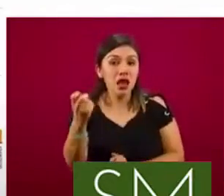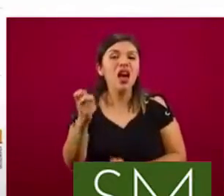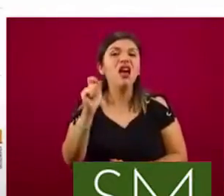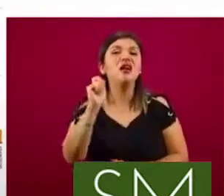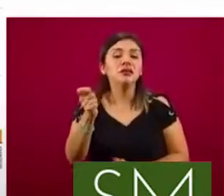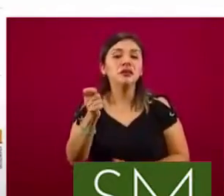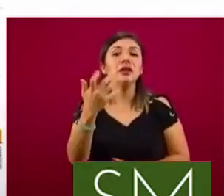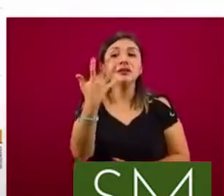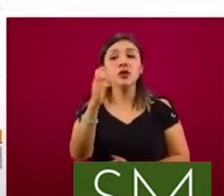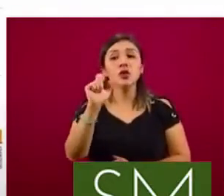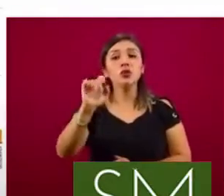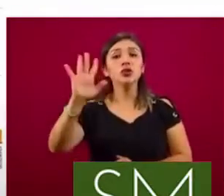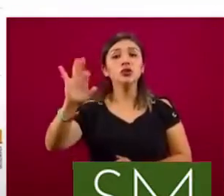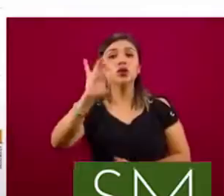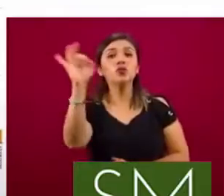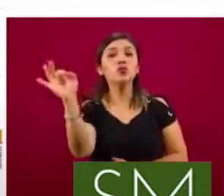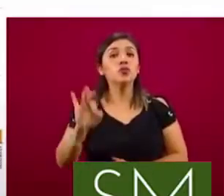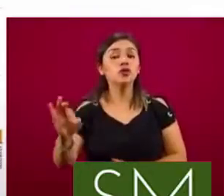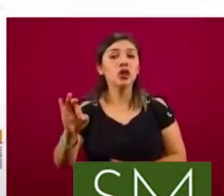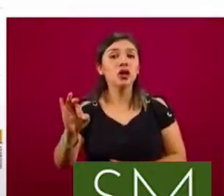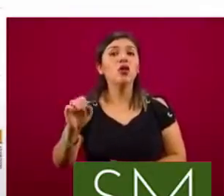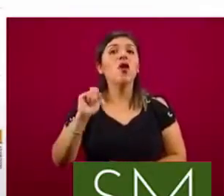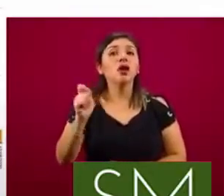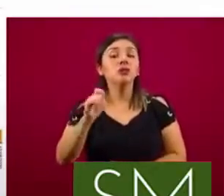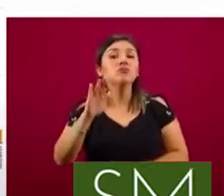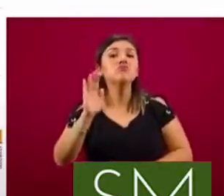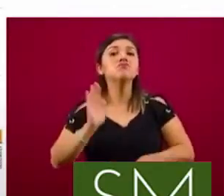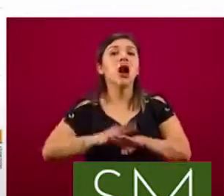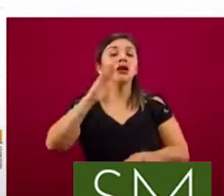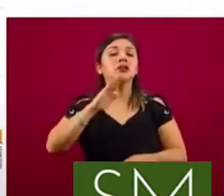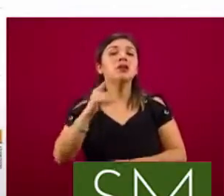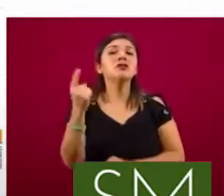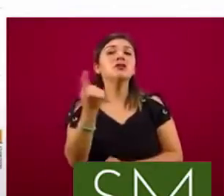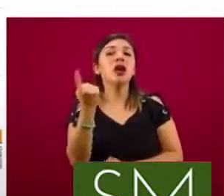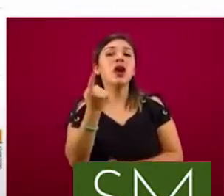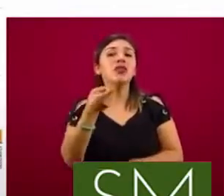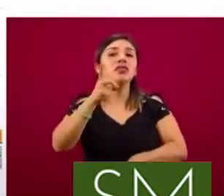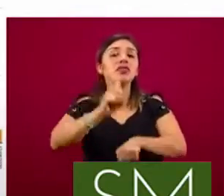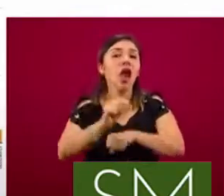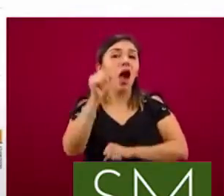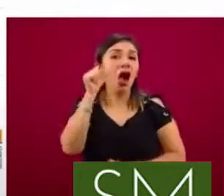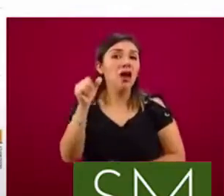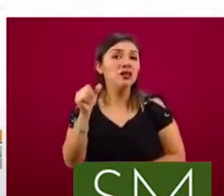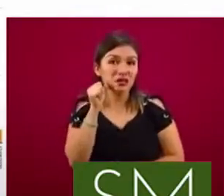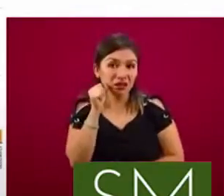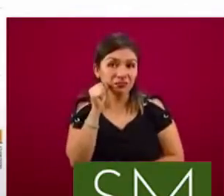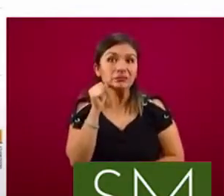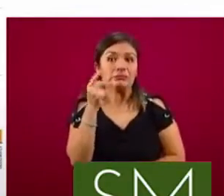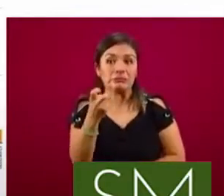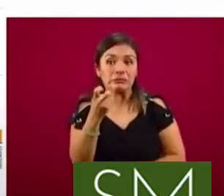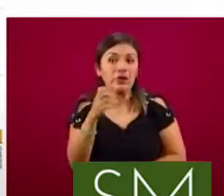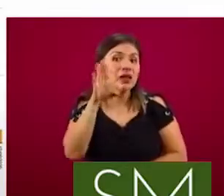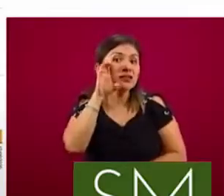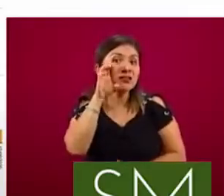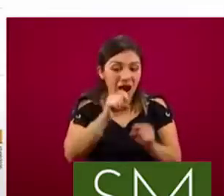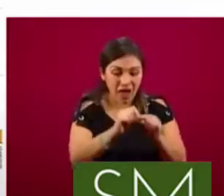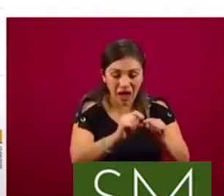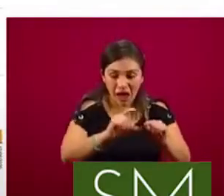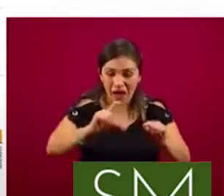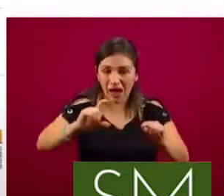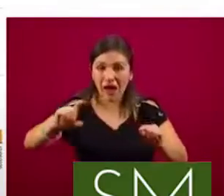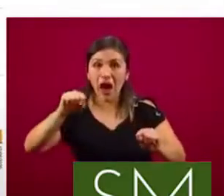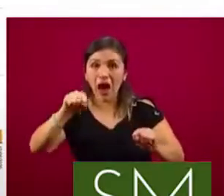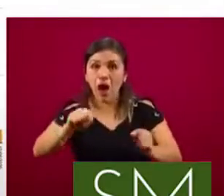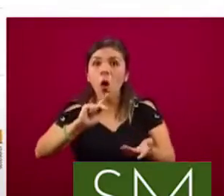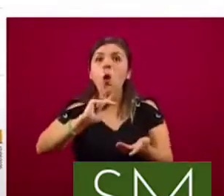un 5.5% de incremento en relación al día de ayer, y vemos cómo la barra naranja en la parte inferior vuelve